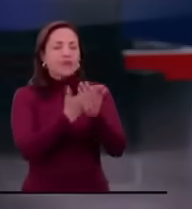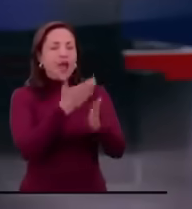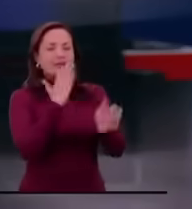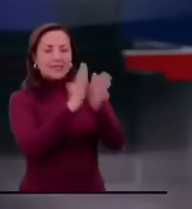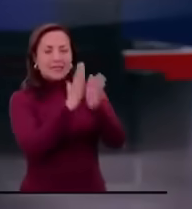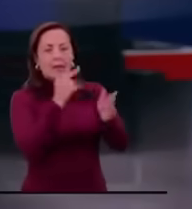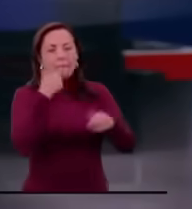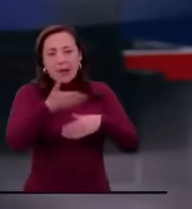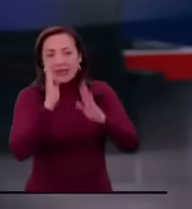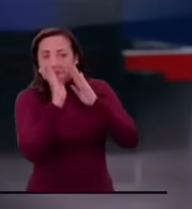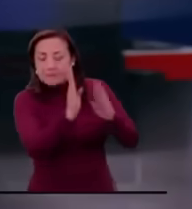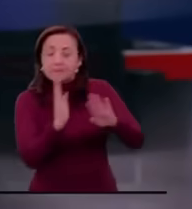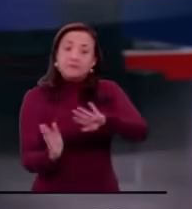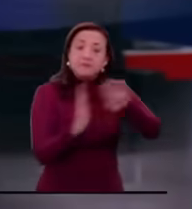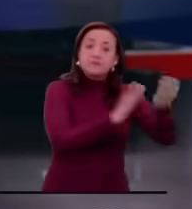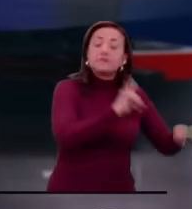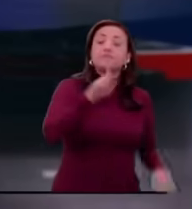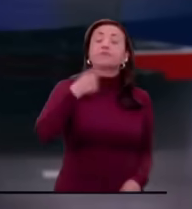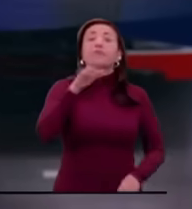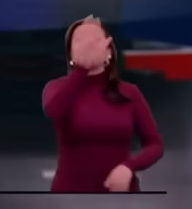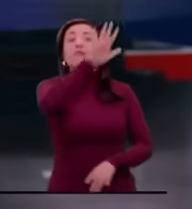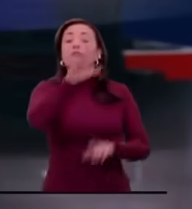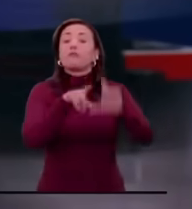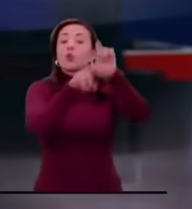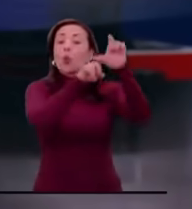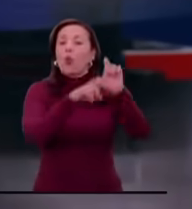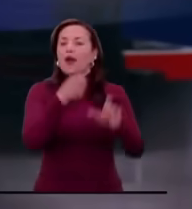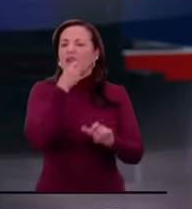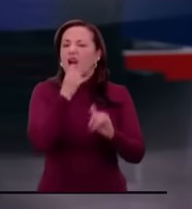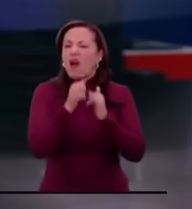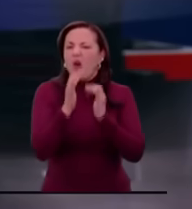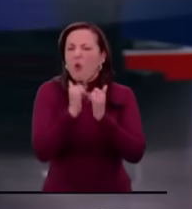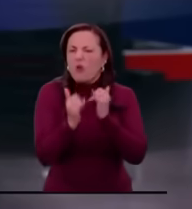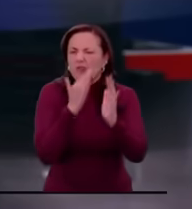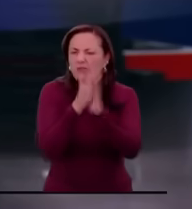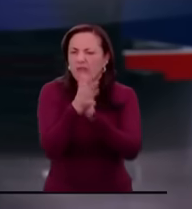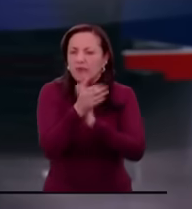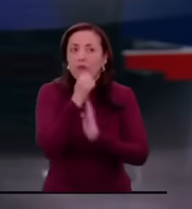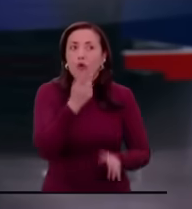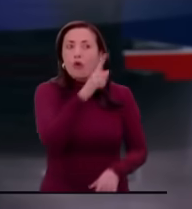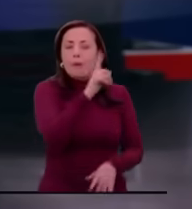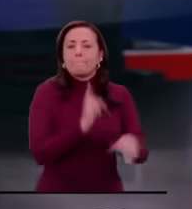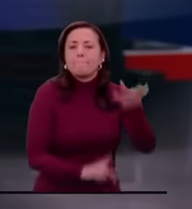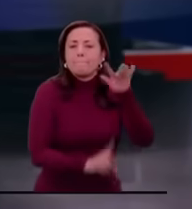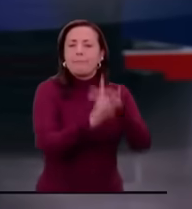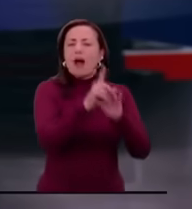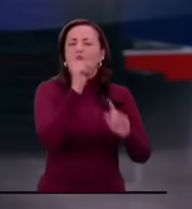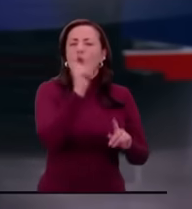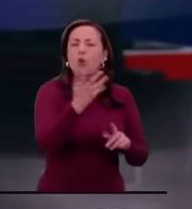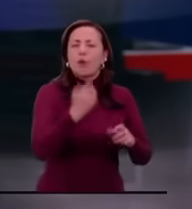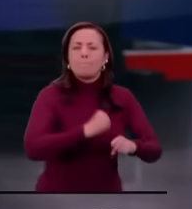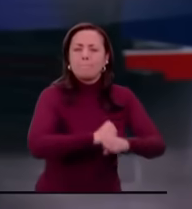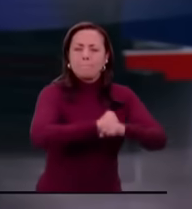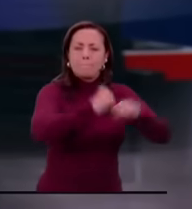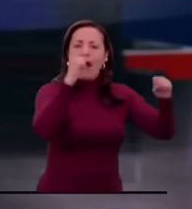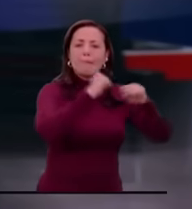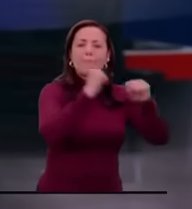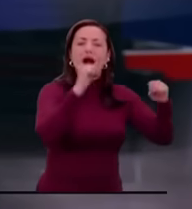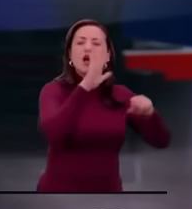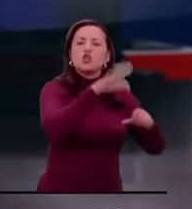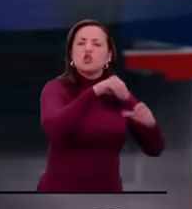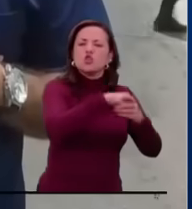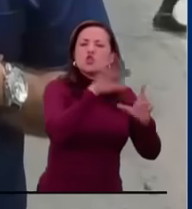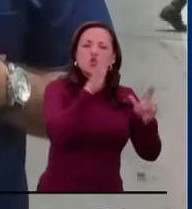también hay noticia de última hra en la guajira una emergencia se registra a esta hora en rioacha por una serie de explosiones en el depósito de armas de un